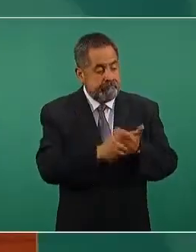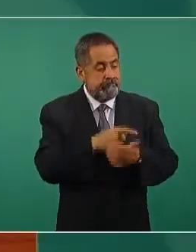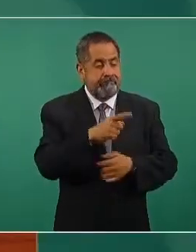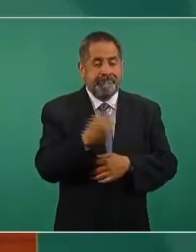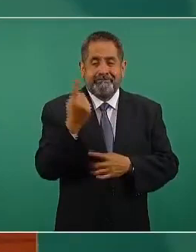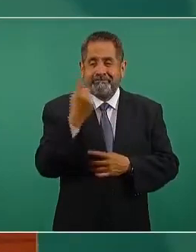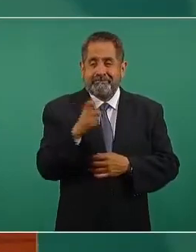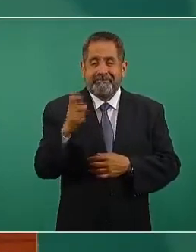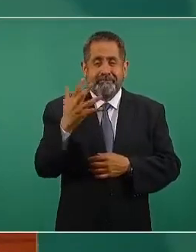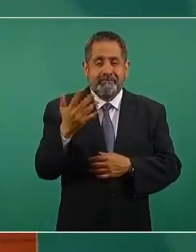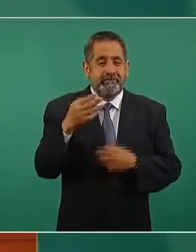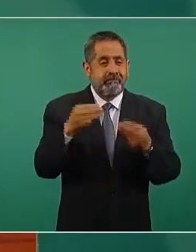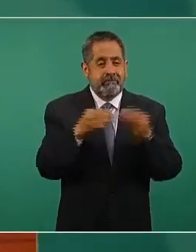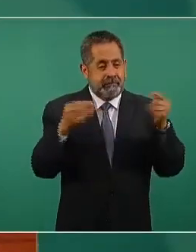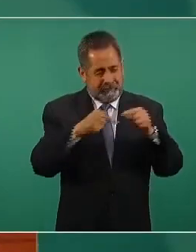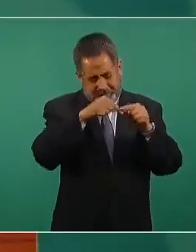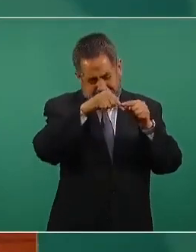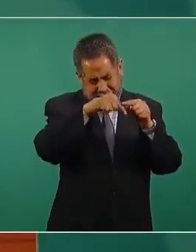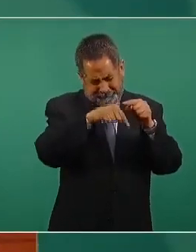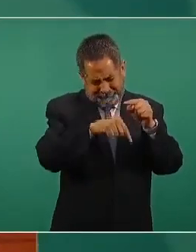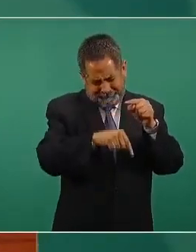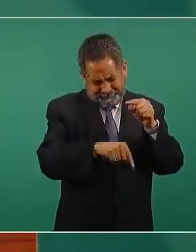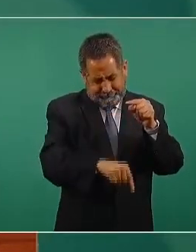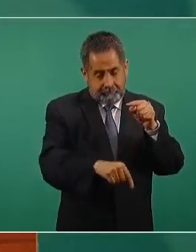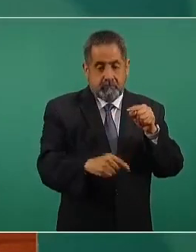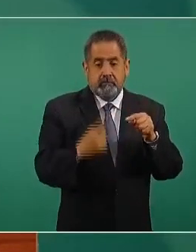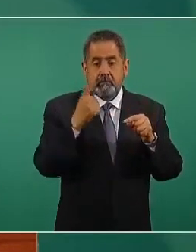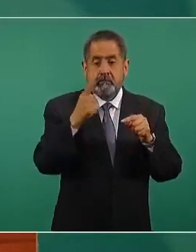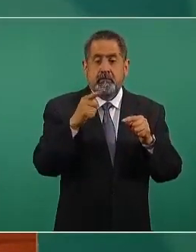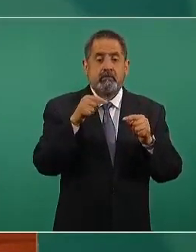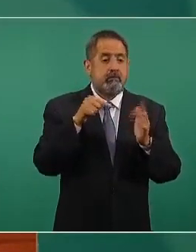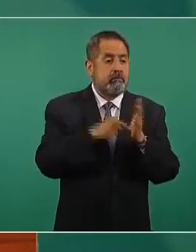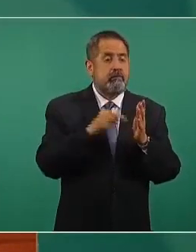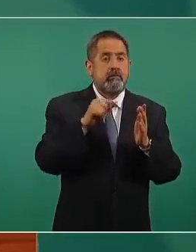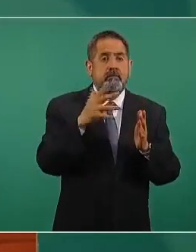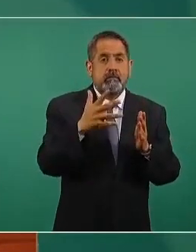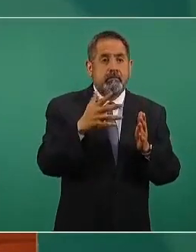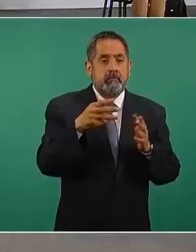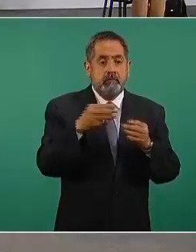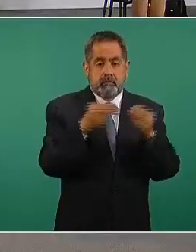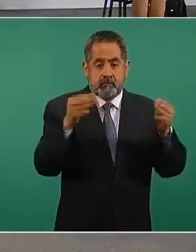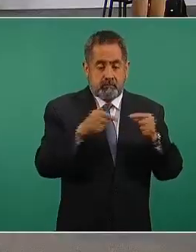de excavación a una profundidad de 1.5 metros